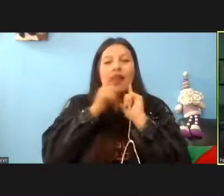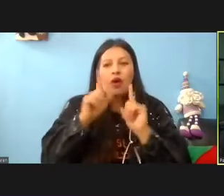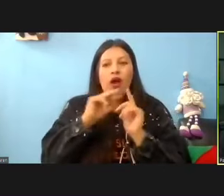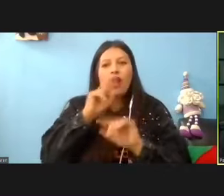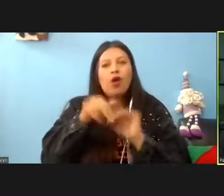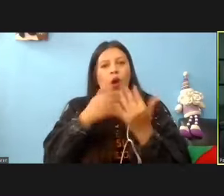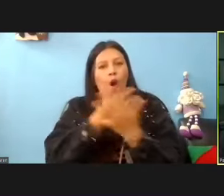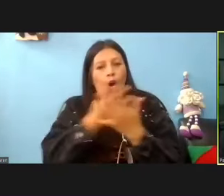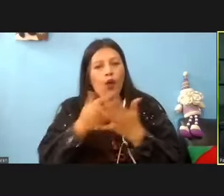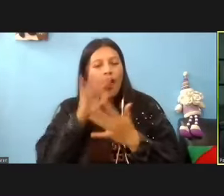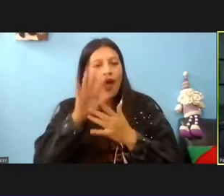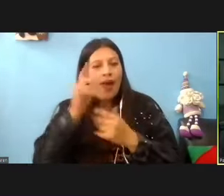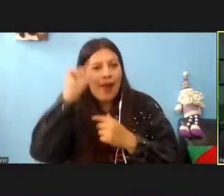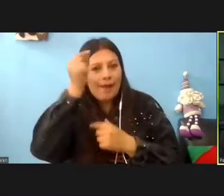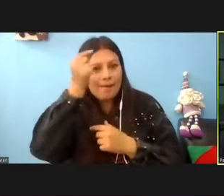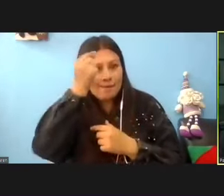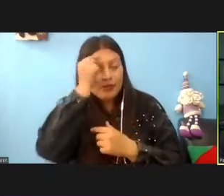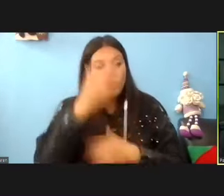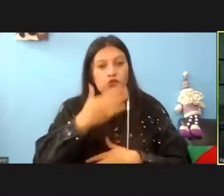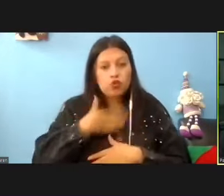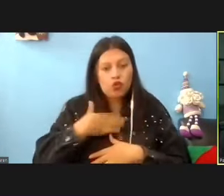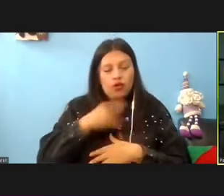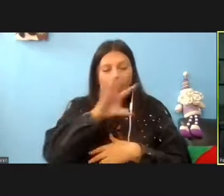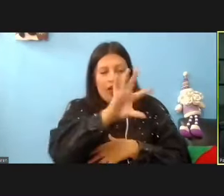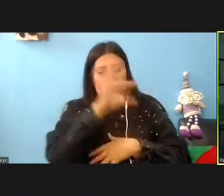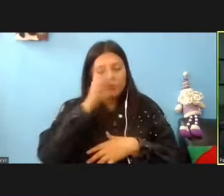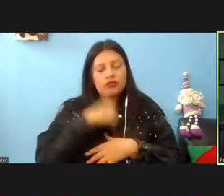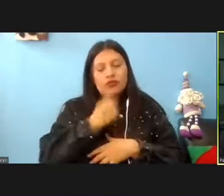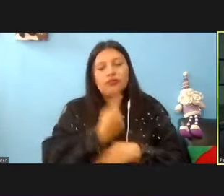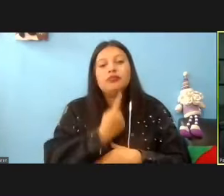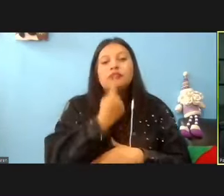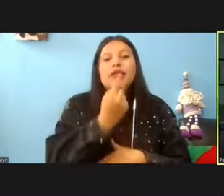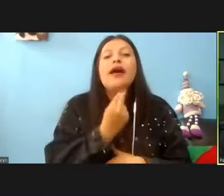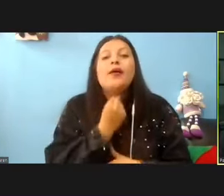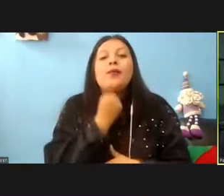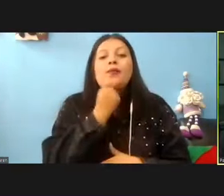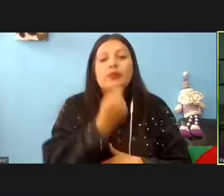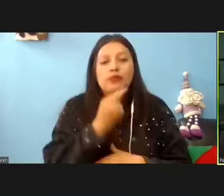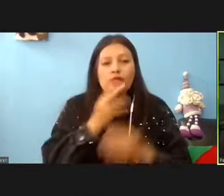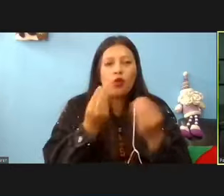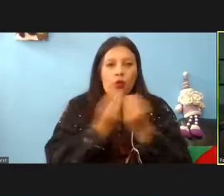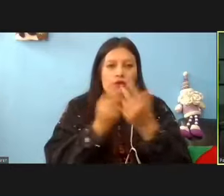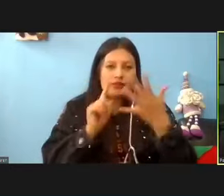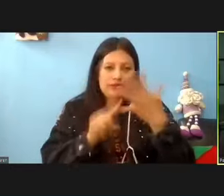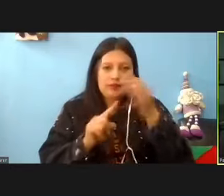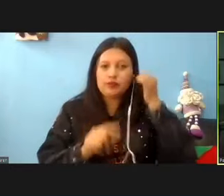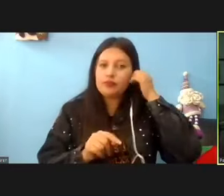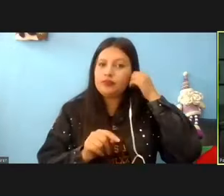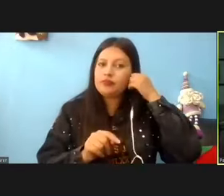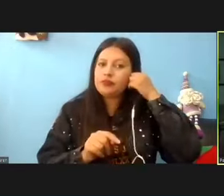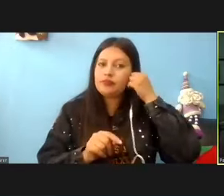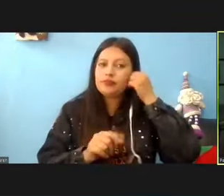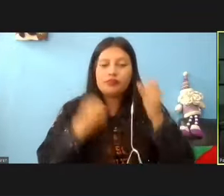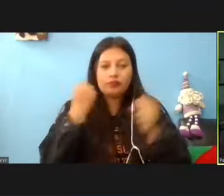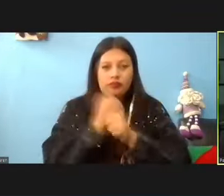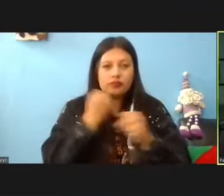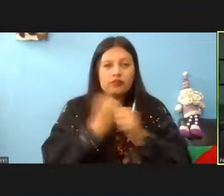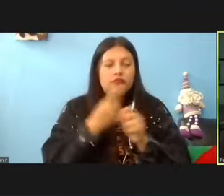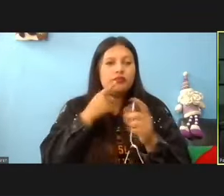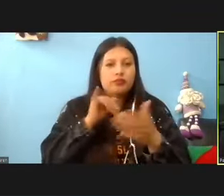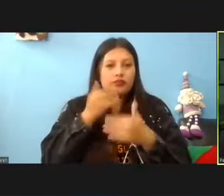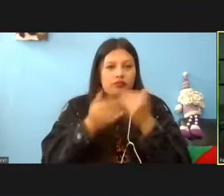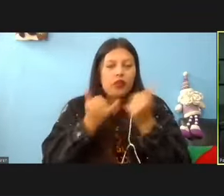Fui escogida como vocera por el eje 5 y el trabajo, pues evidentemente, que presento